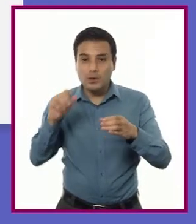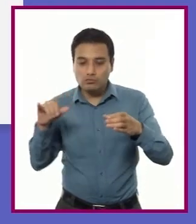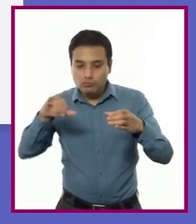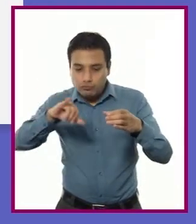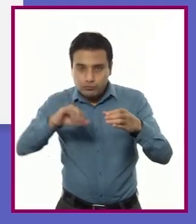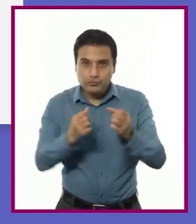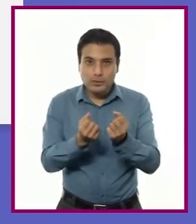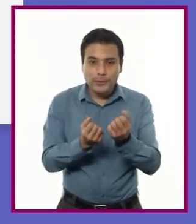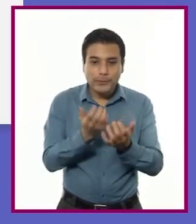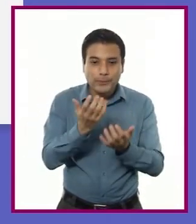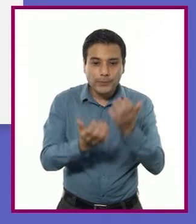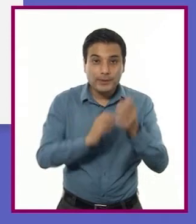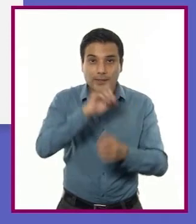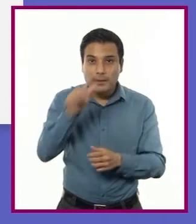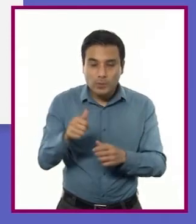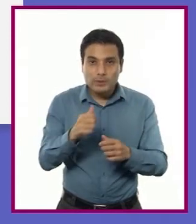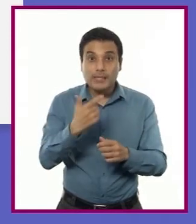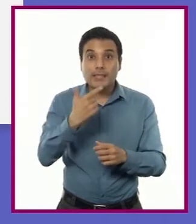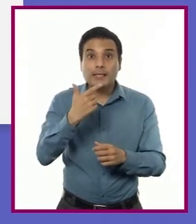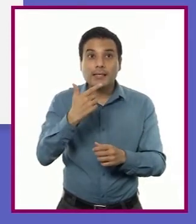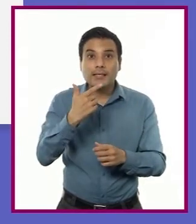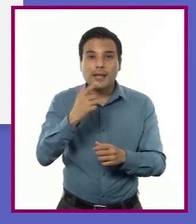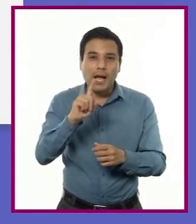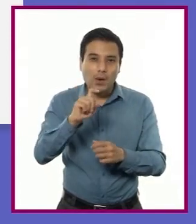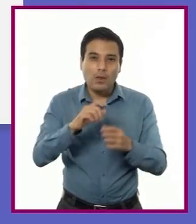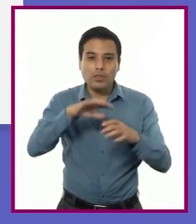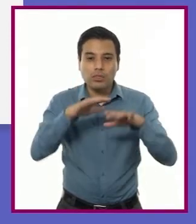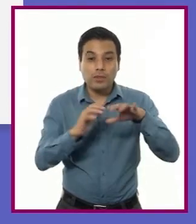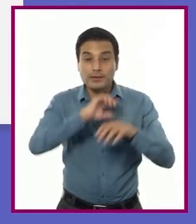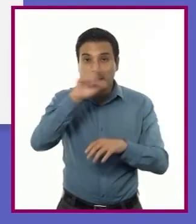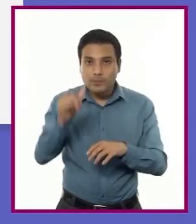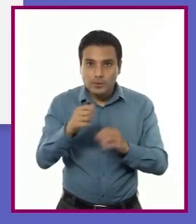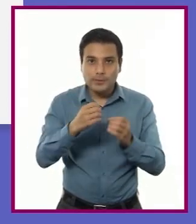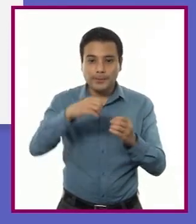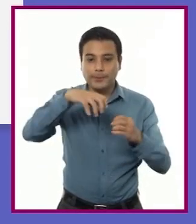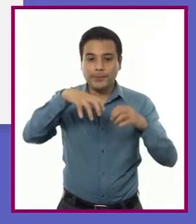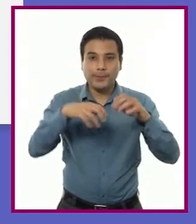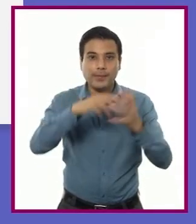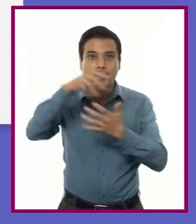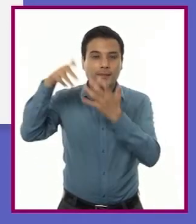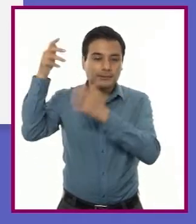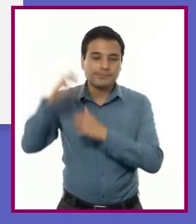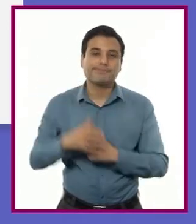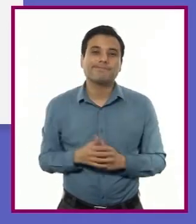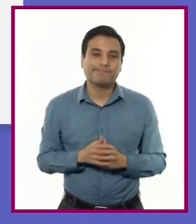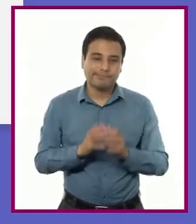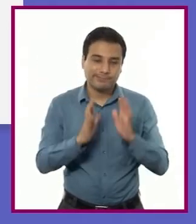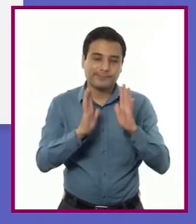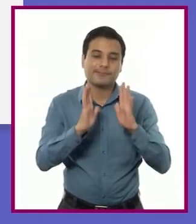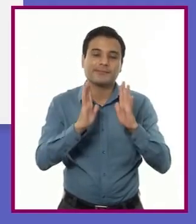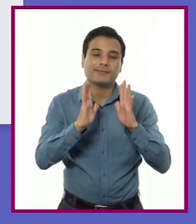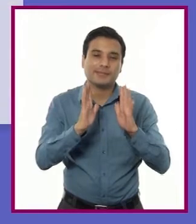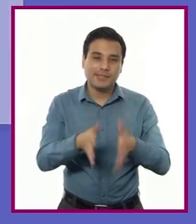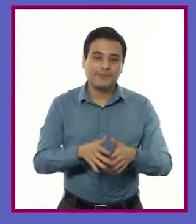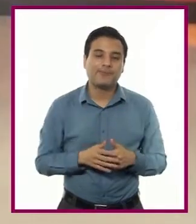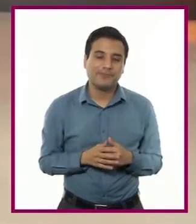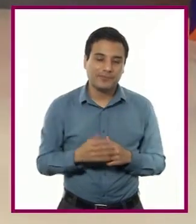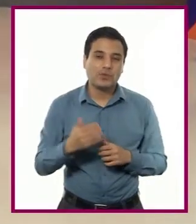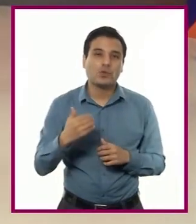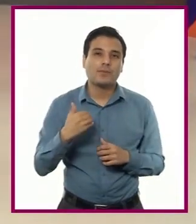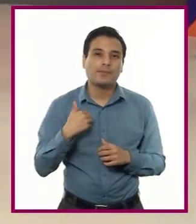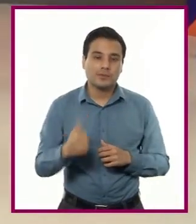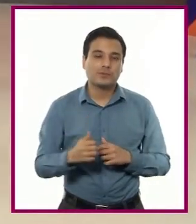funden, pasan a agua líquida y finalmente el agua hierve y se evapora. Pasa a vapor de agua, un